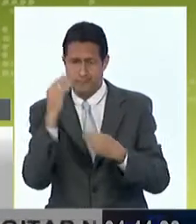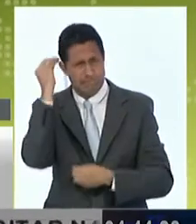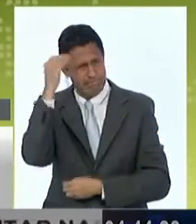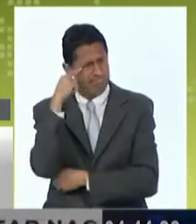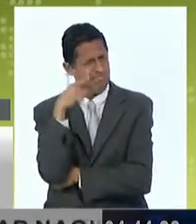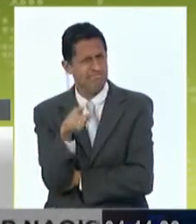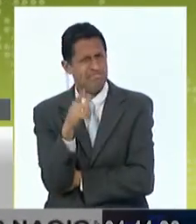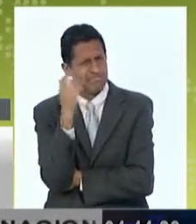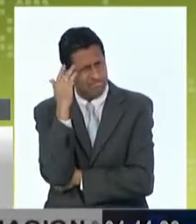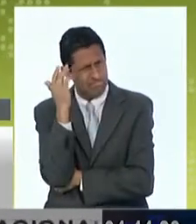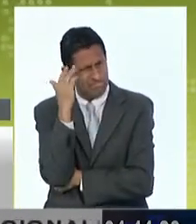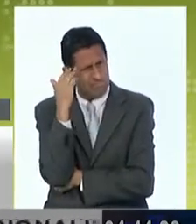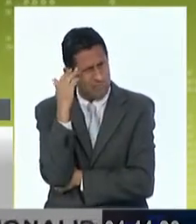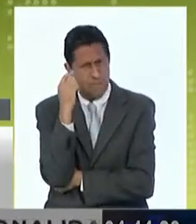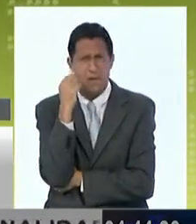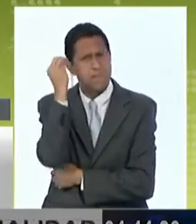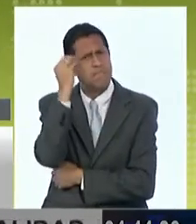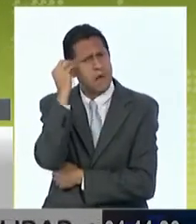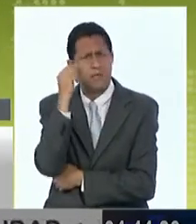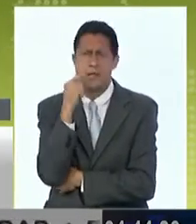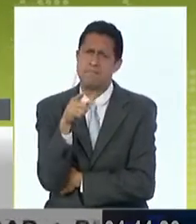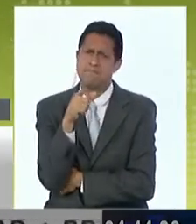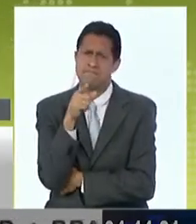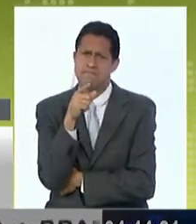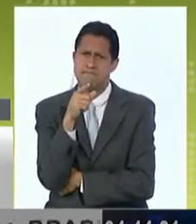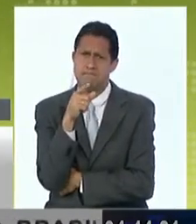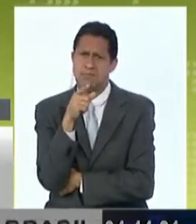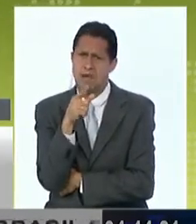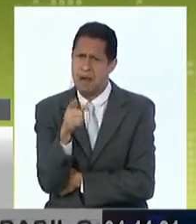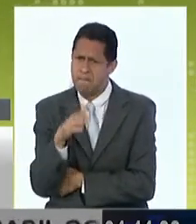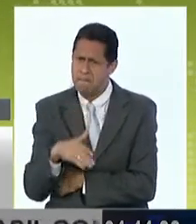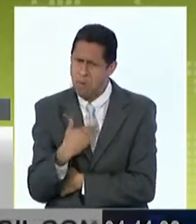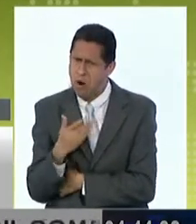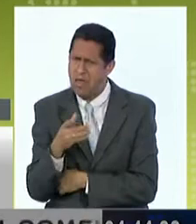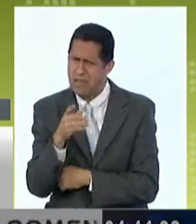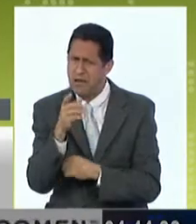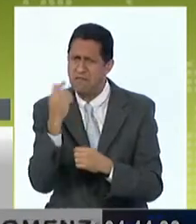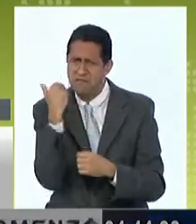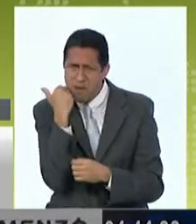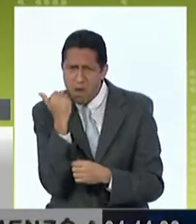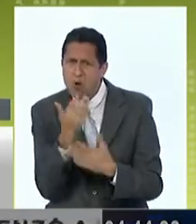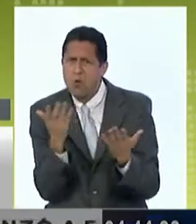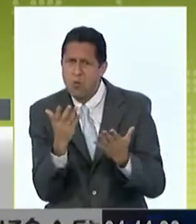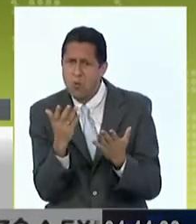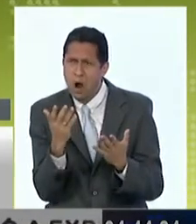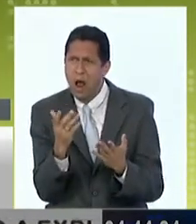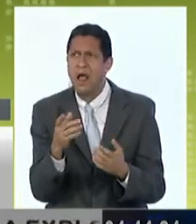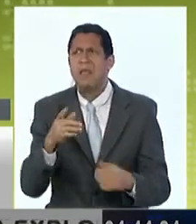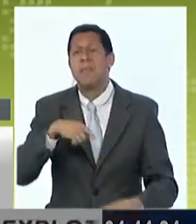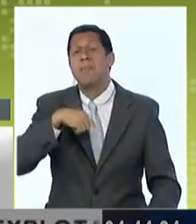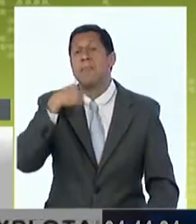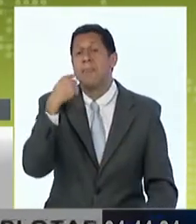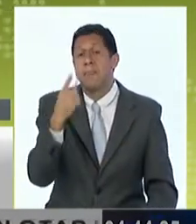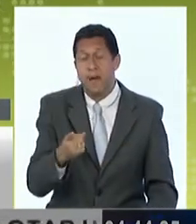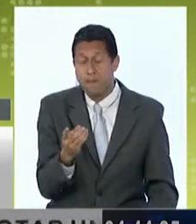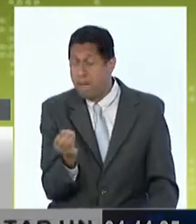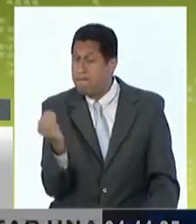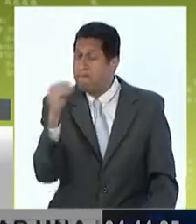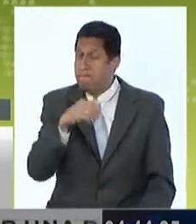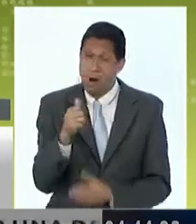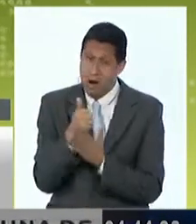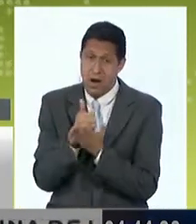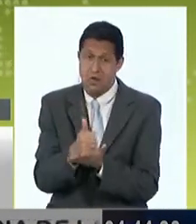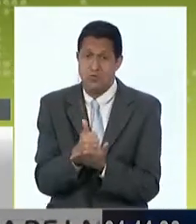diagnósticas tú primero te planteas dónde puede estar la paciente luego nuestra herramienta diagnóstica complementaria más